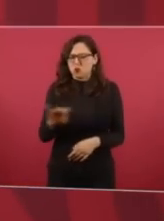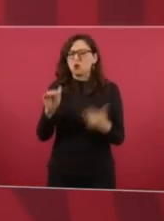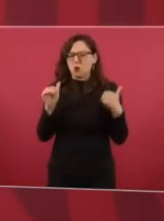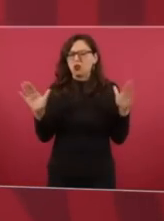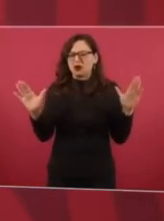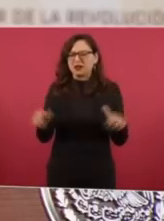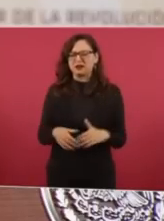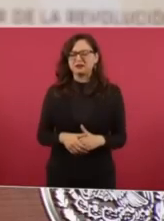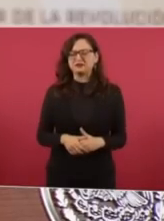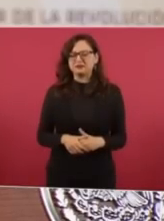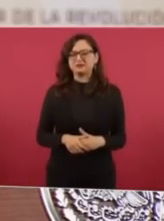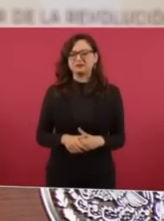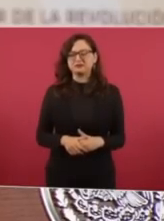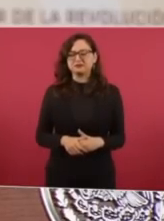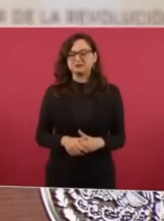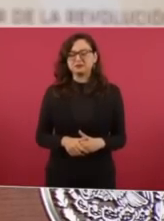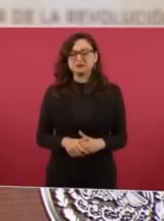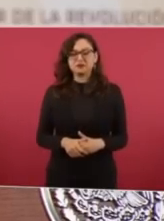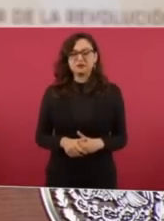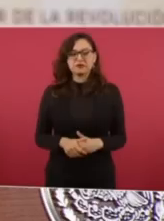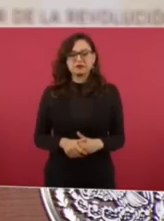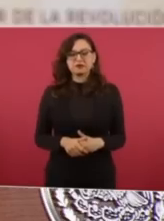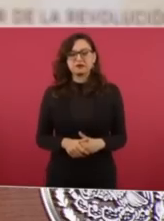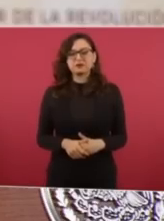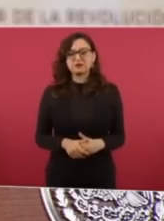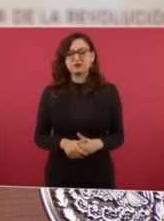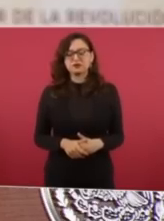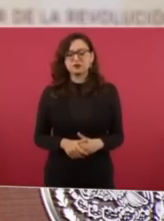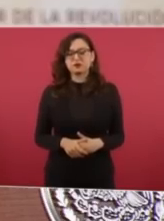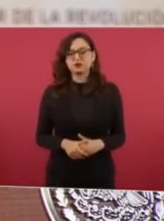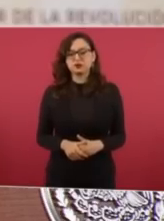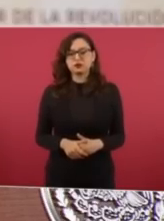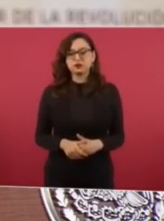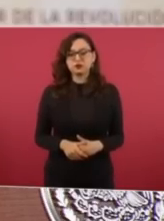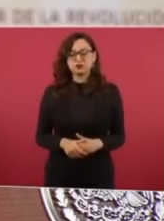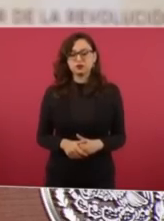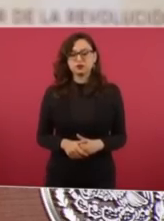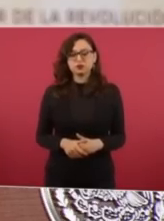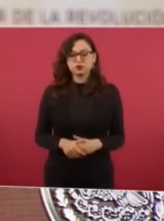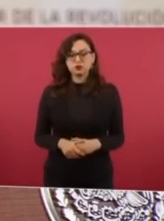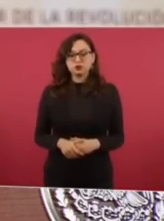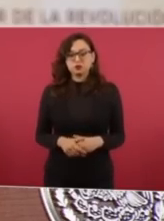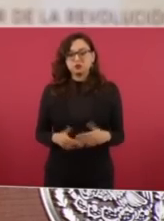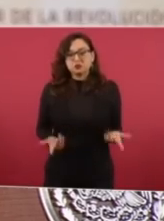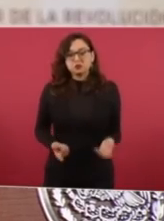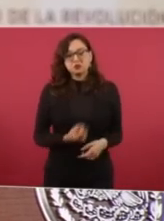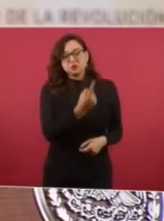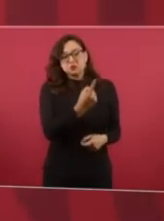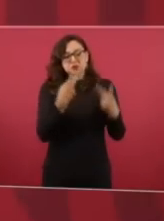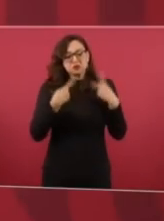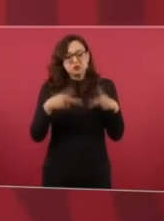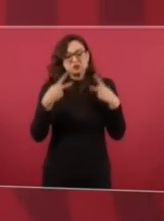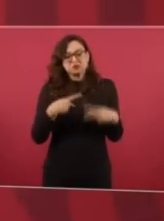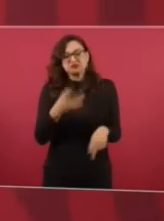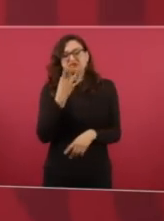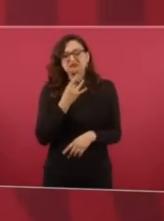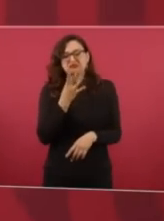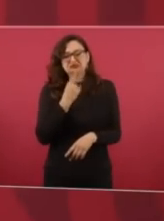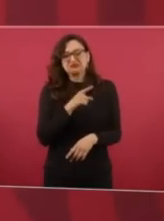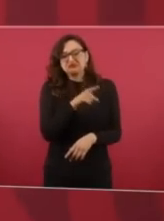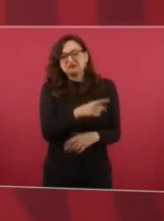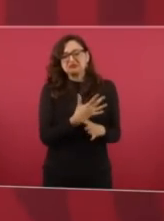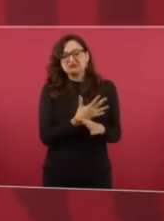personaje de este supuestamente menor lo retomo